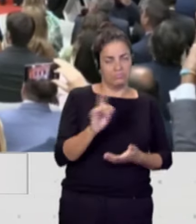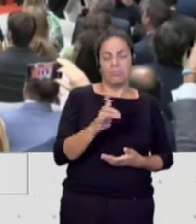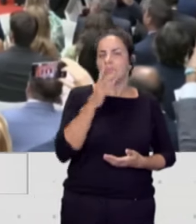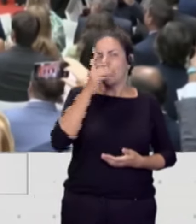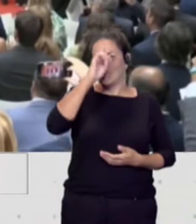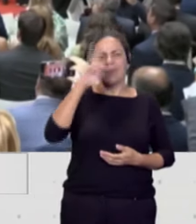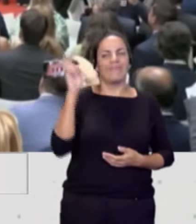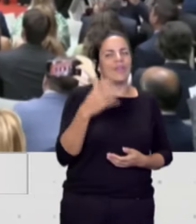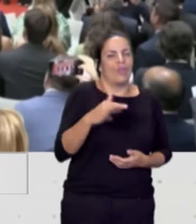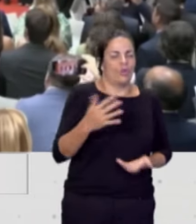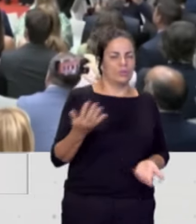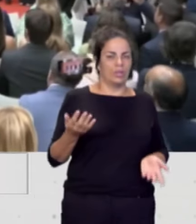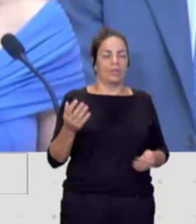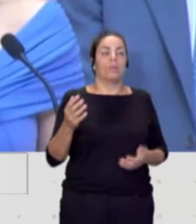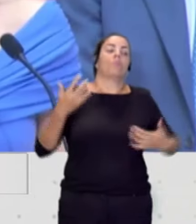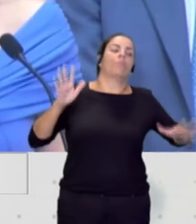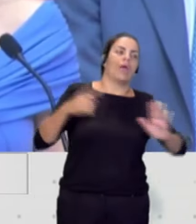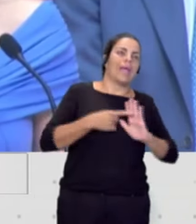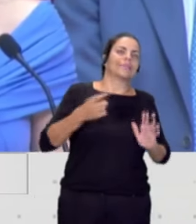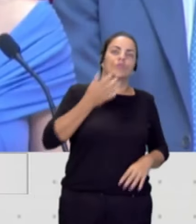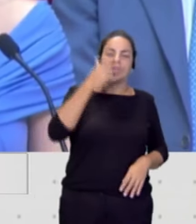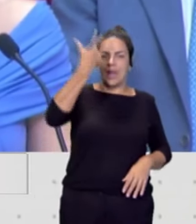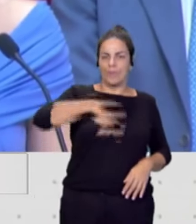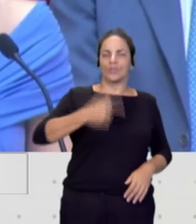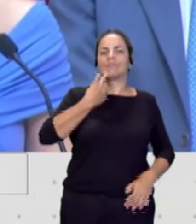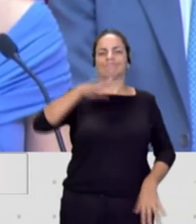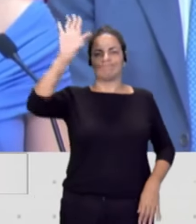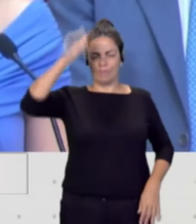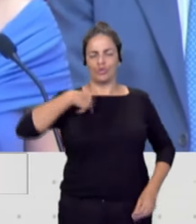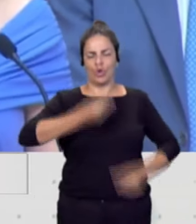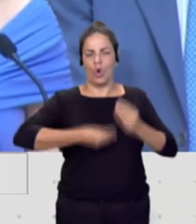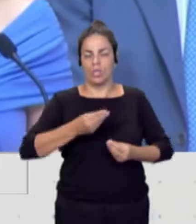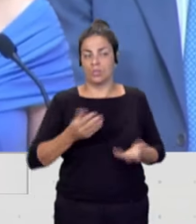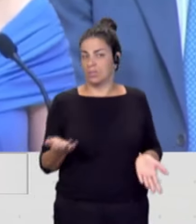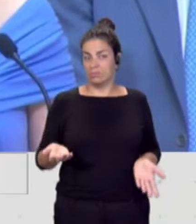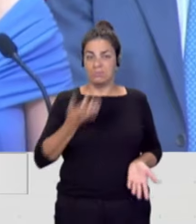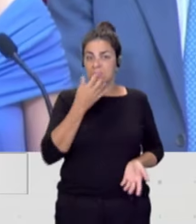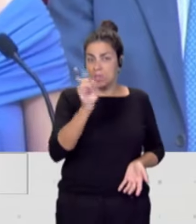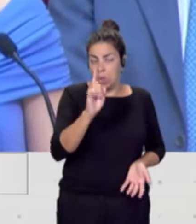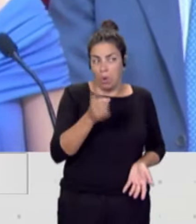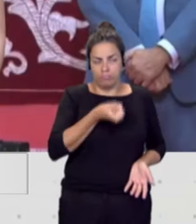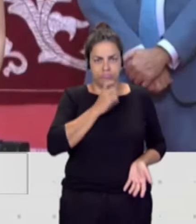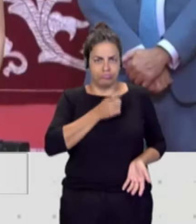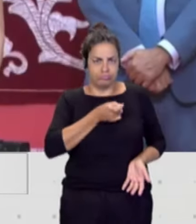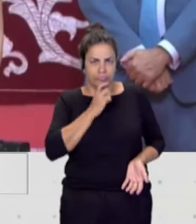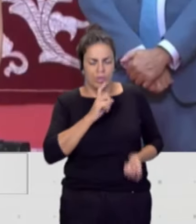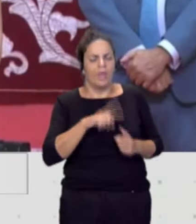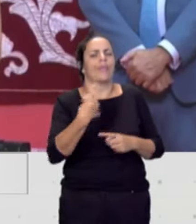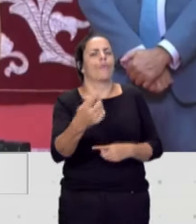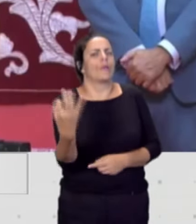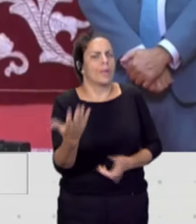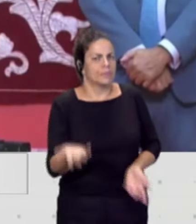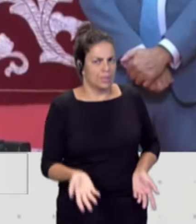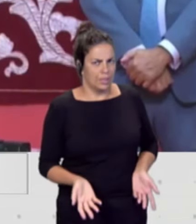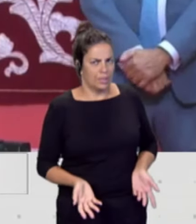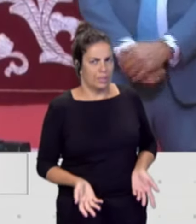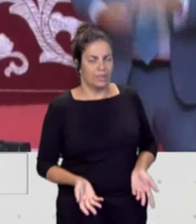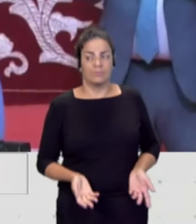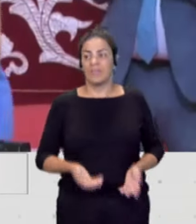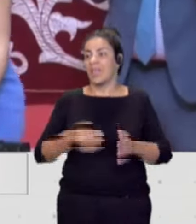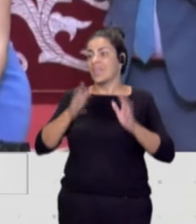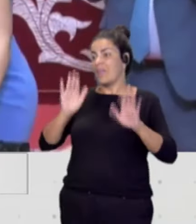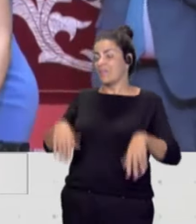persona que lo hizo diga, pues sí, yo fui, va a ser bastante difícil. ¿Y qué va a pasar después? Y al final se le investiga por desmentir un bulo.